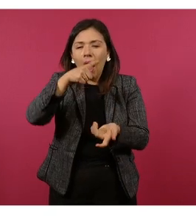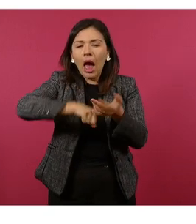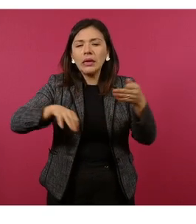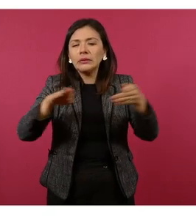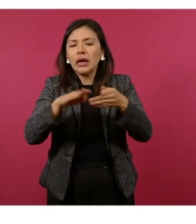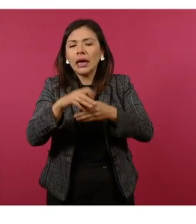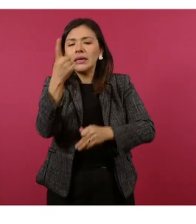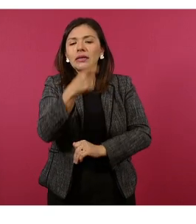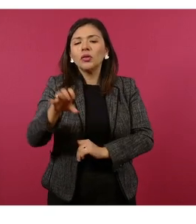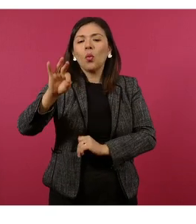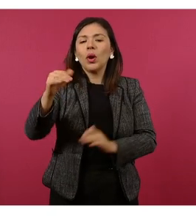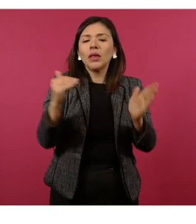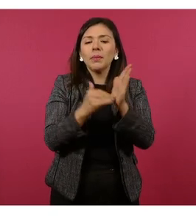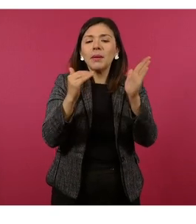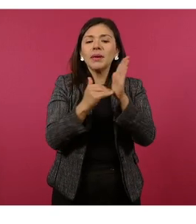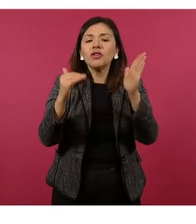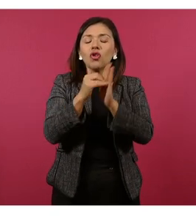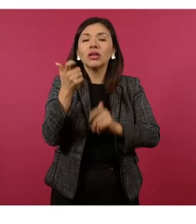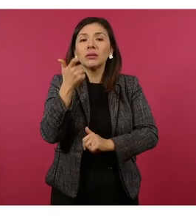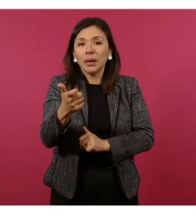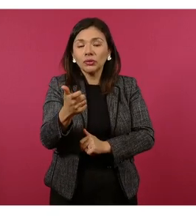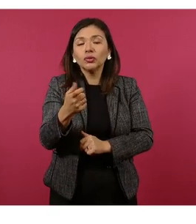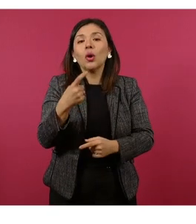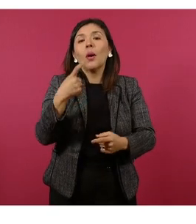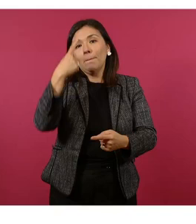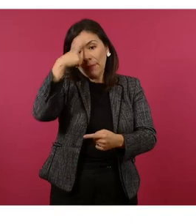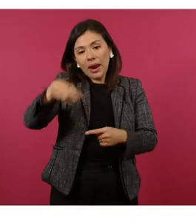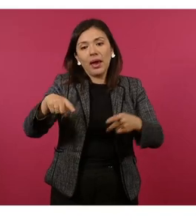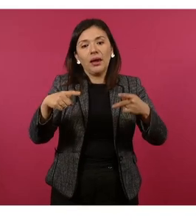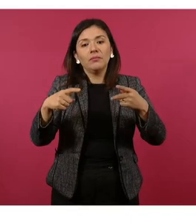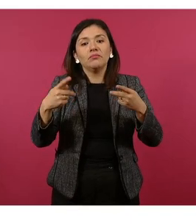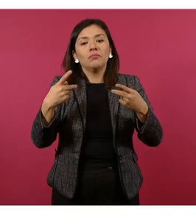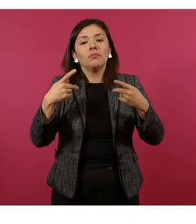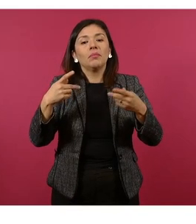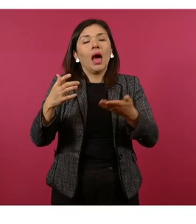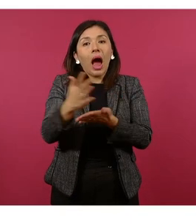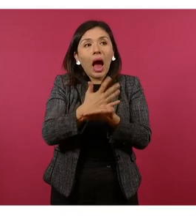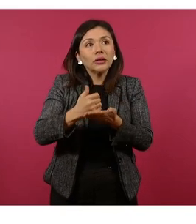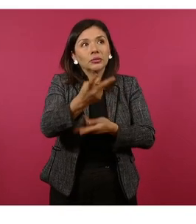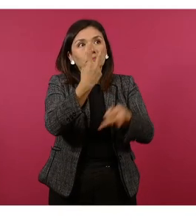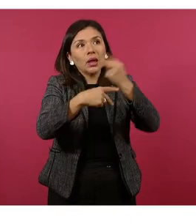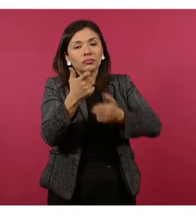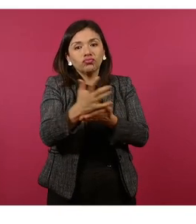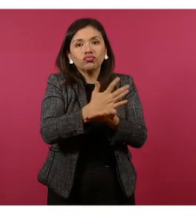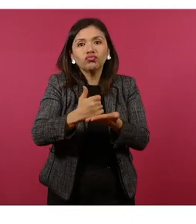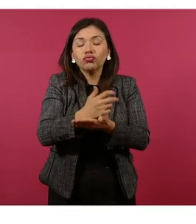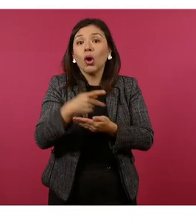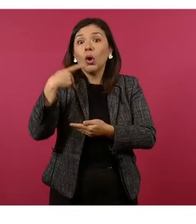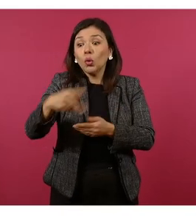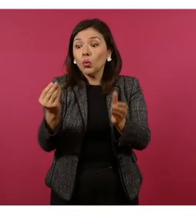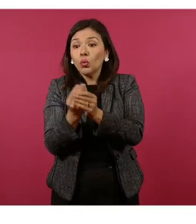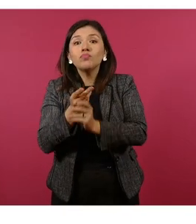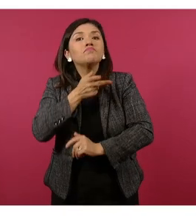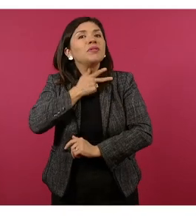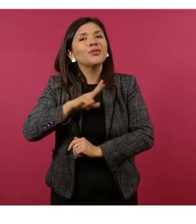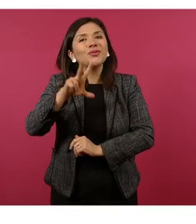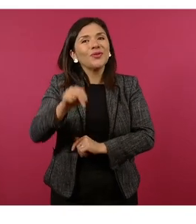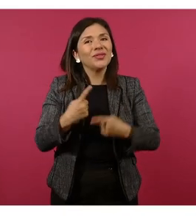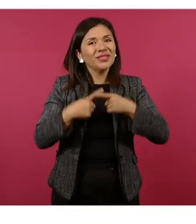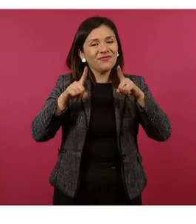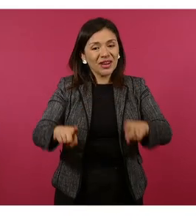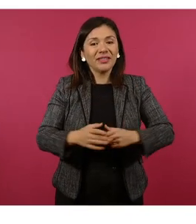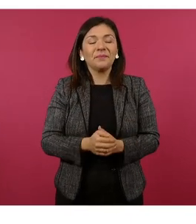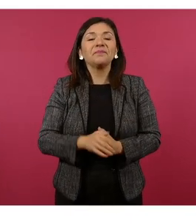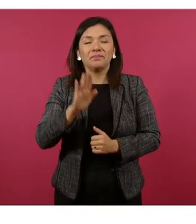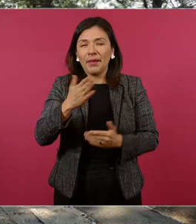140,000 millones de pesos de ingresos tributarios eh No petroleros ahora Ya entrando en materia a